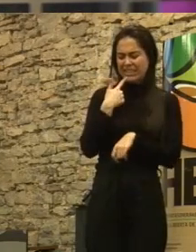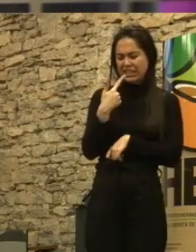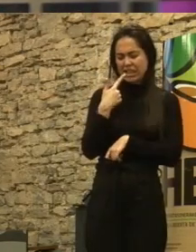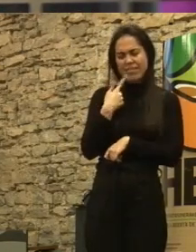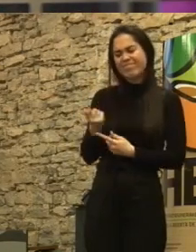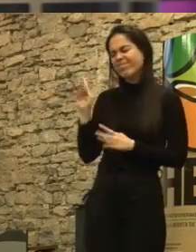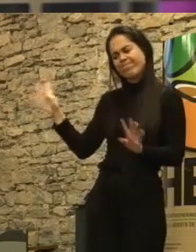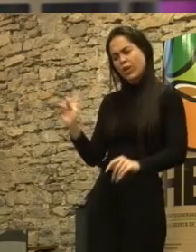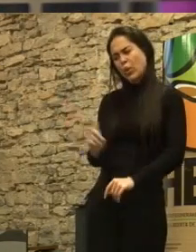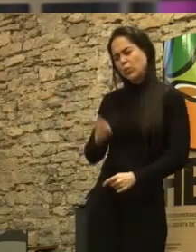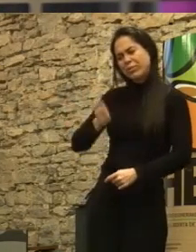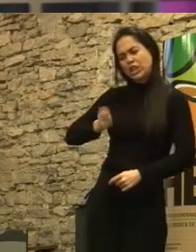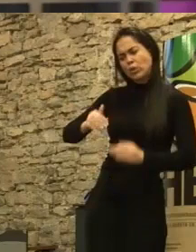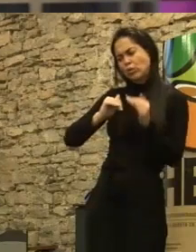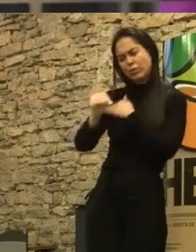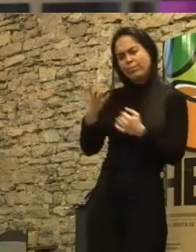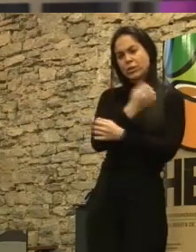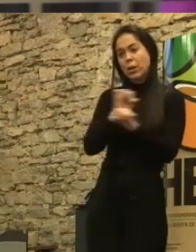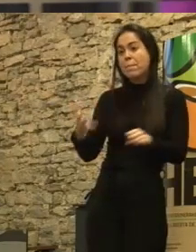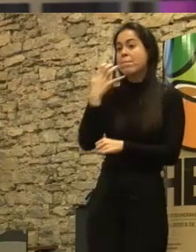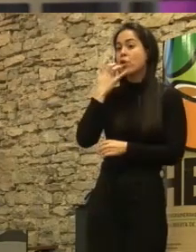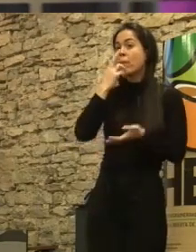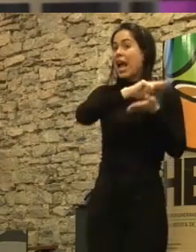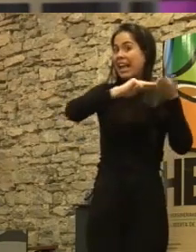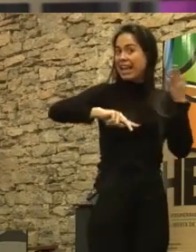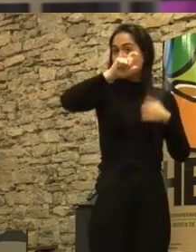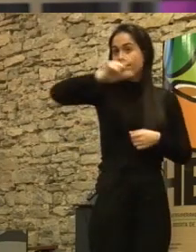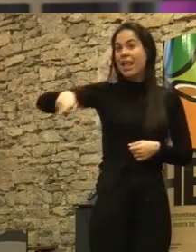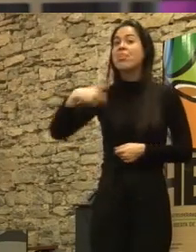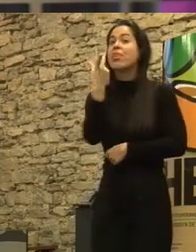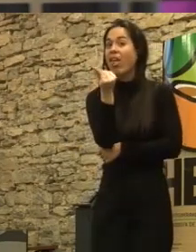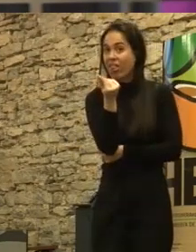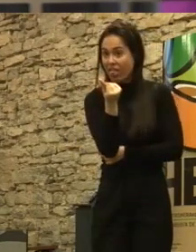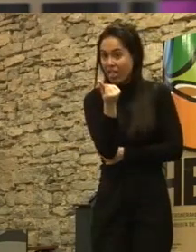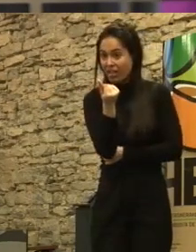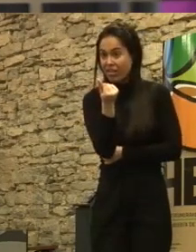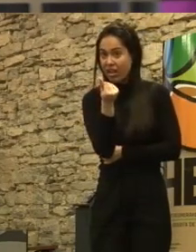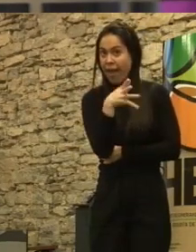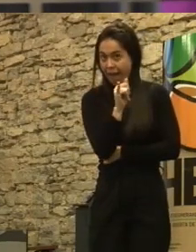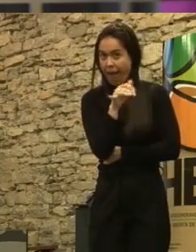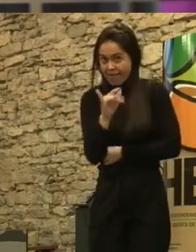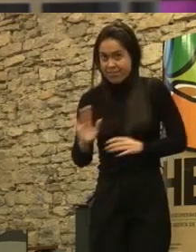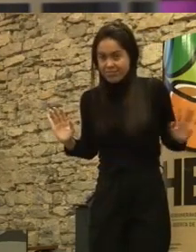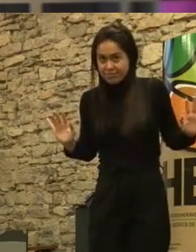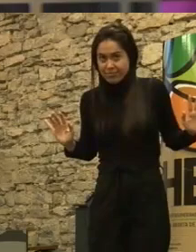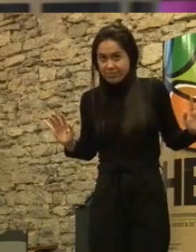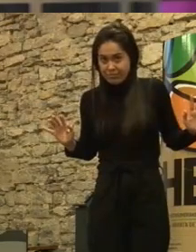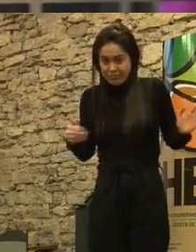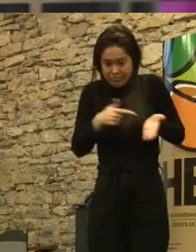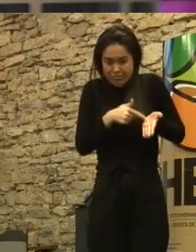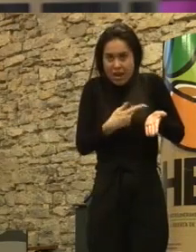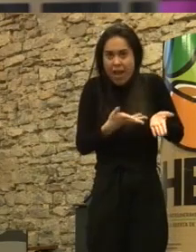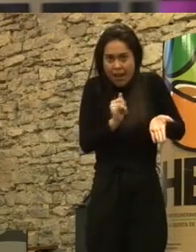no son sostenibles. Como dicen los gallegos, dinero hay, a verlo, y lo que hay que hacer